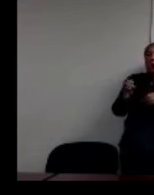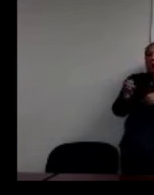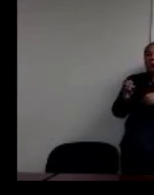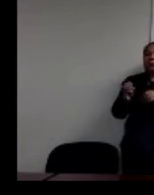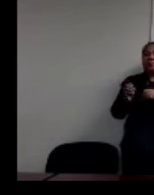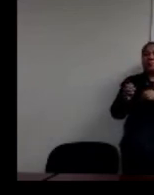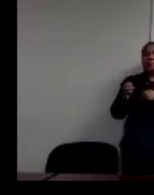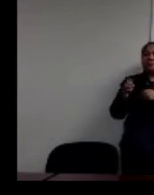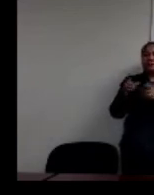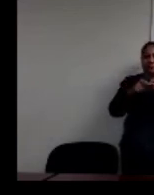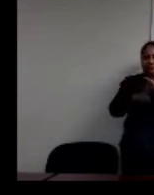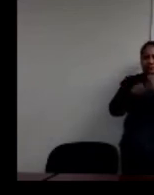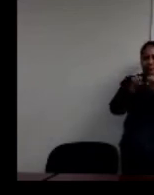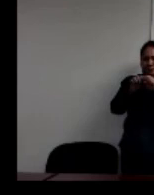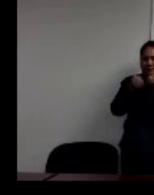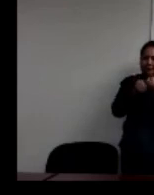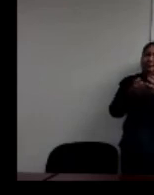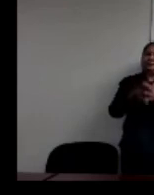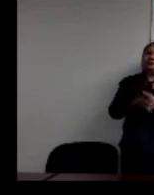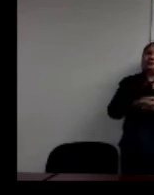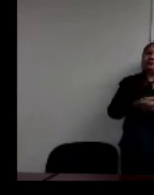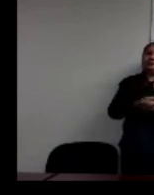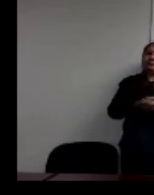disruptivo dentro del aula o del grupo.